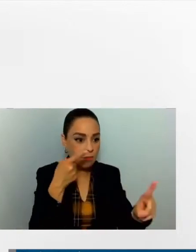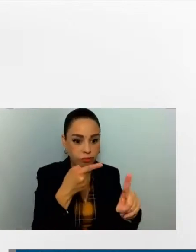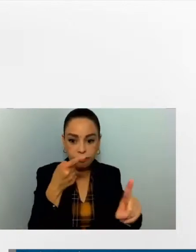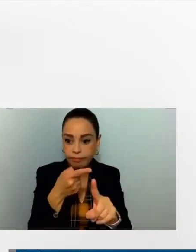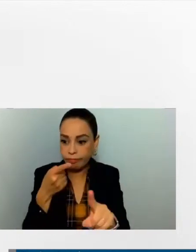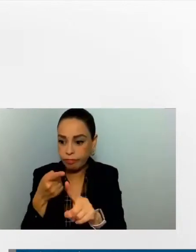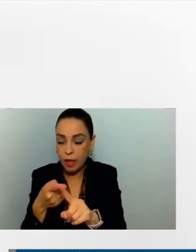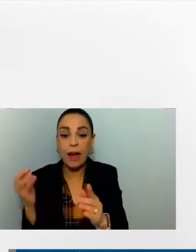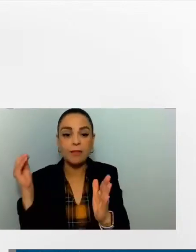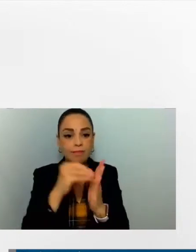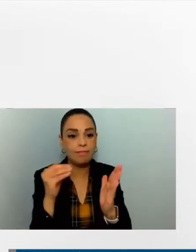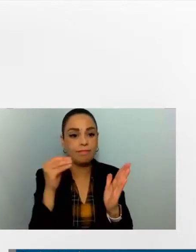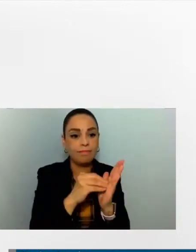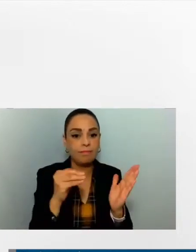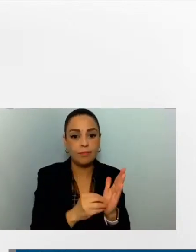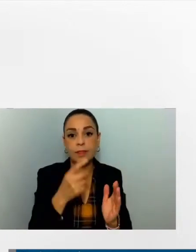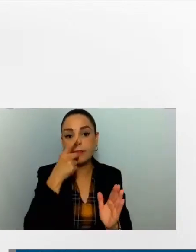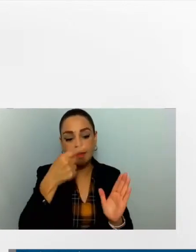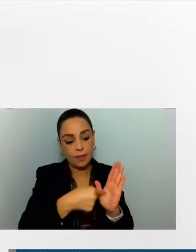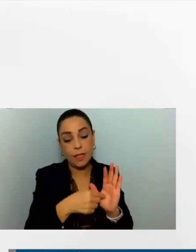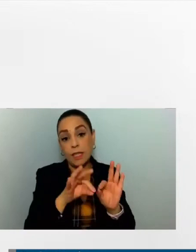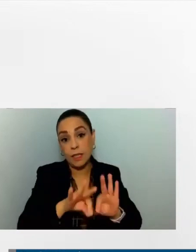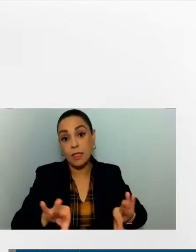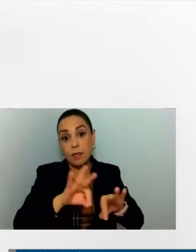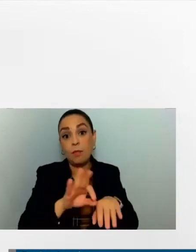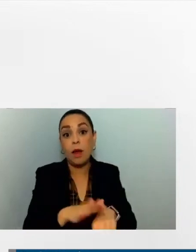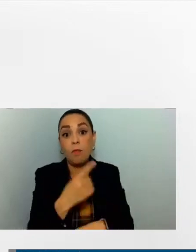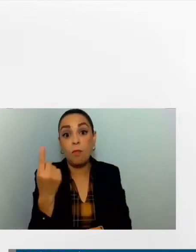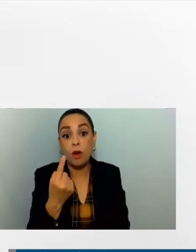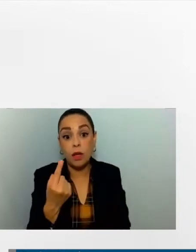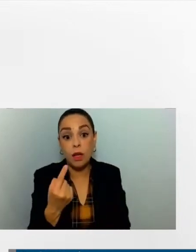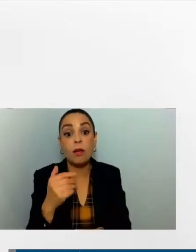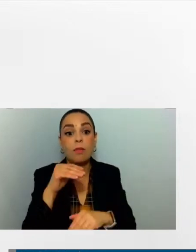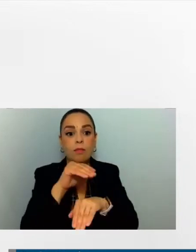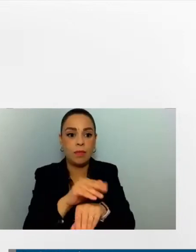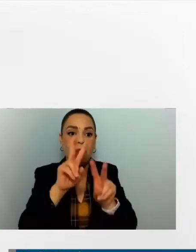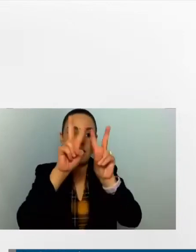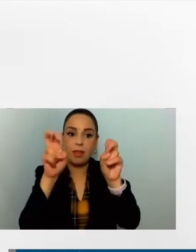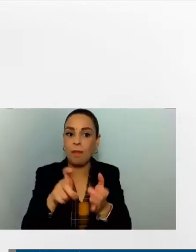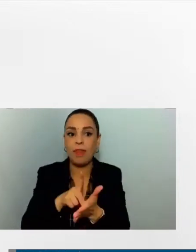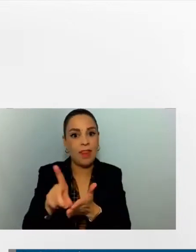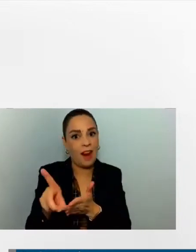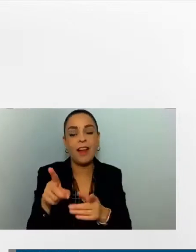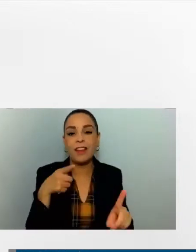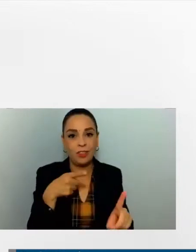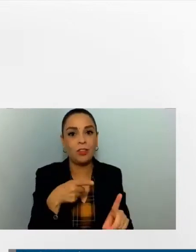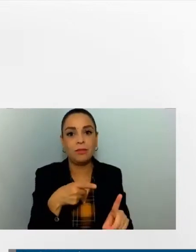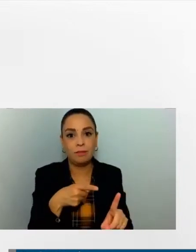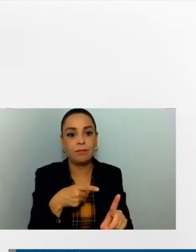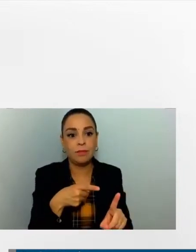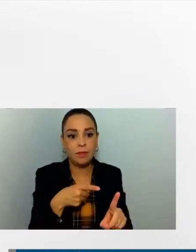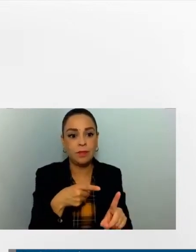y va señalando por qué son importantes cuando estamos hablando de alimentos. Sí.